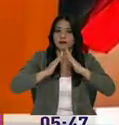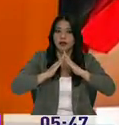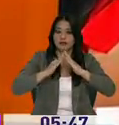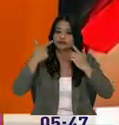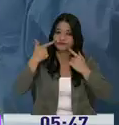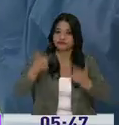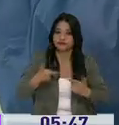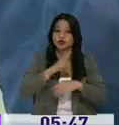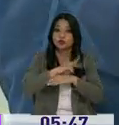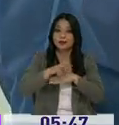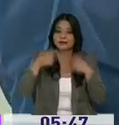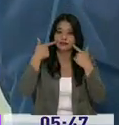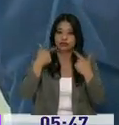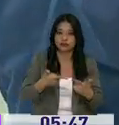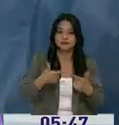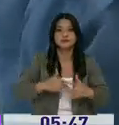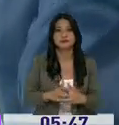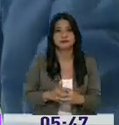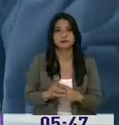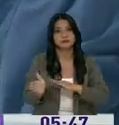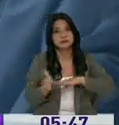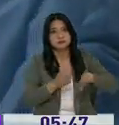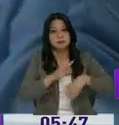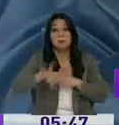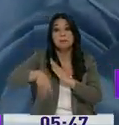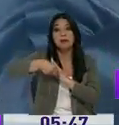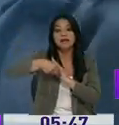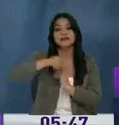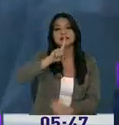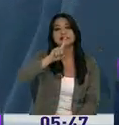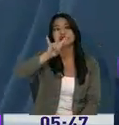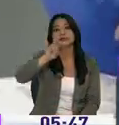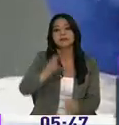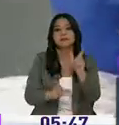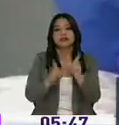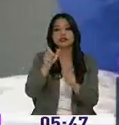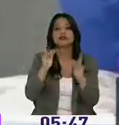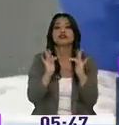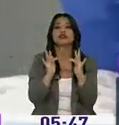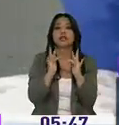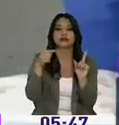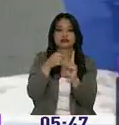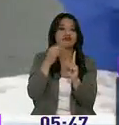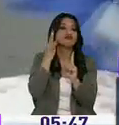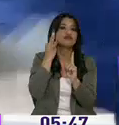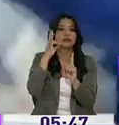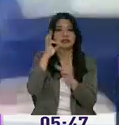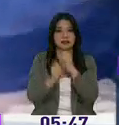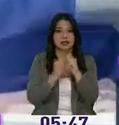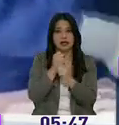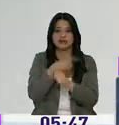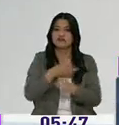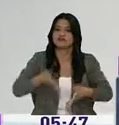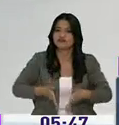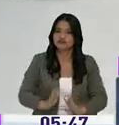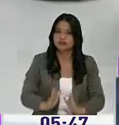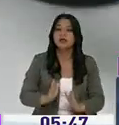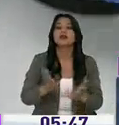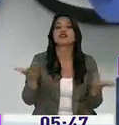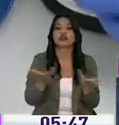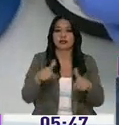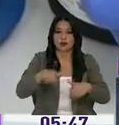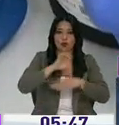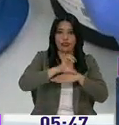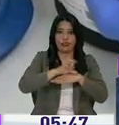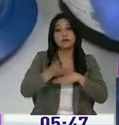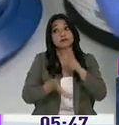directa, ¿no? El seguimiento sigue a otras 170 personas que tuvieron contacto con la mujer de 70 años, procedente de Madrid, que es identificada como el